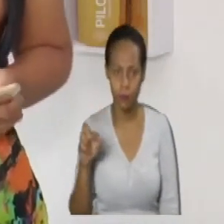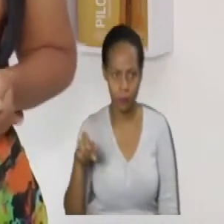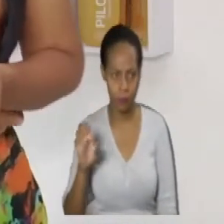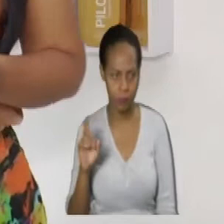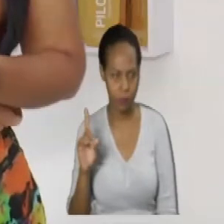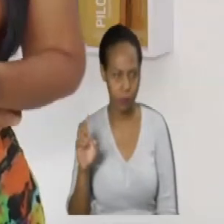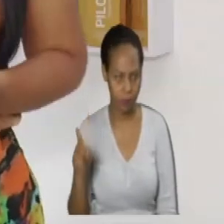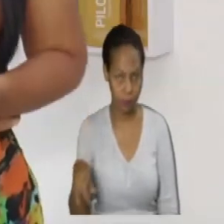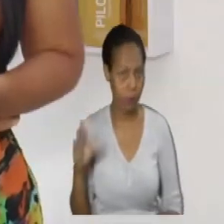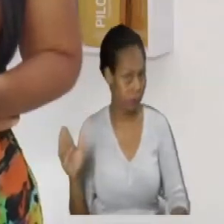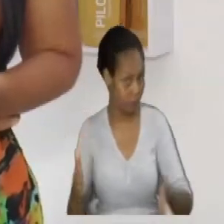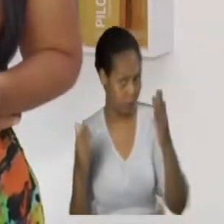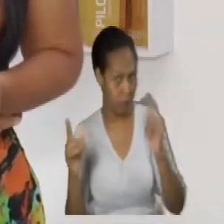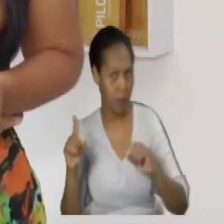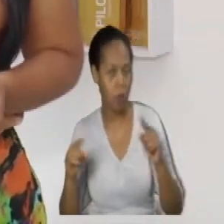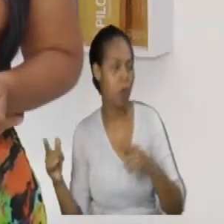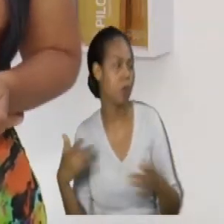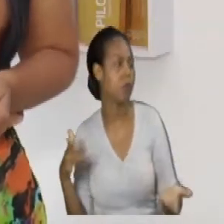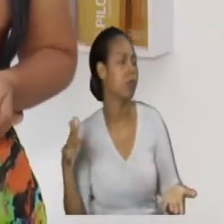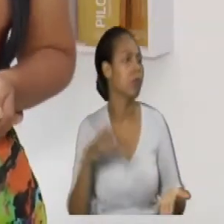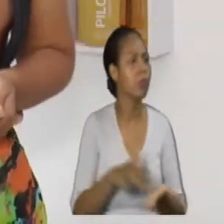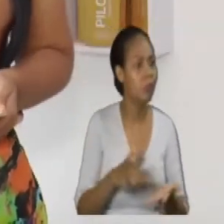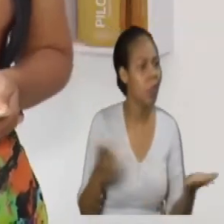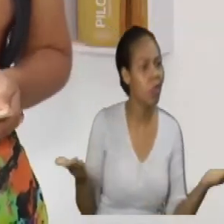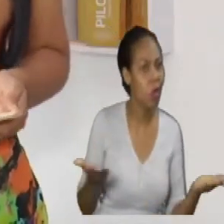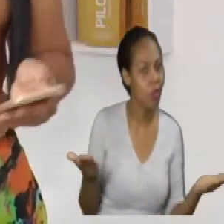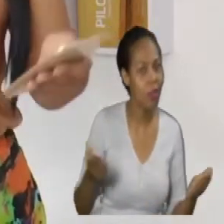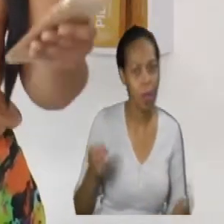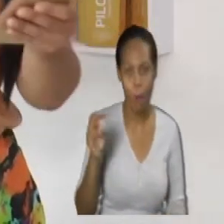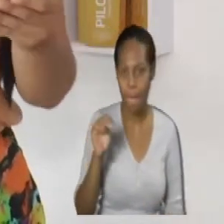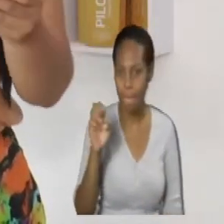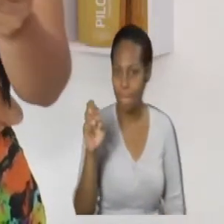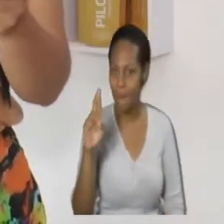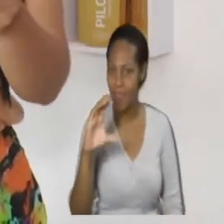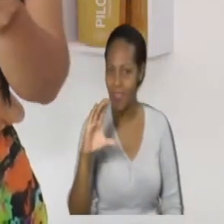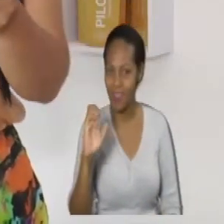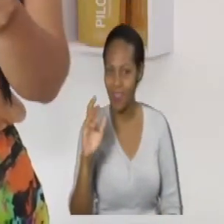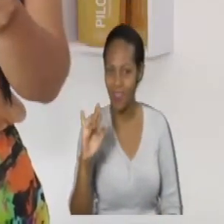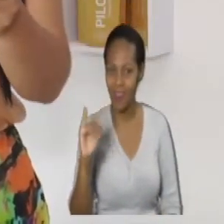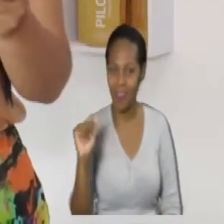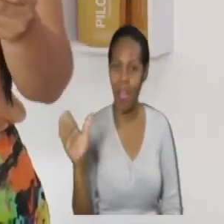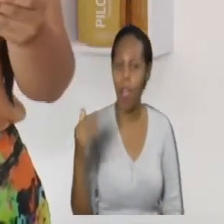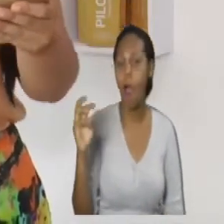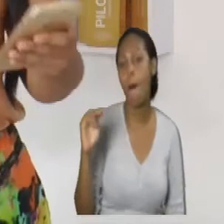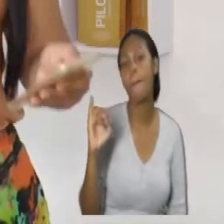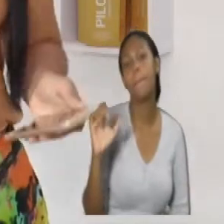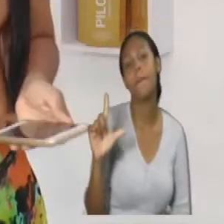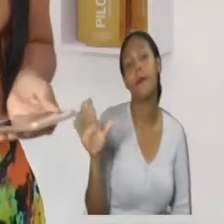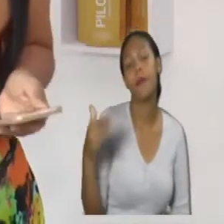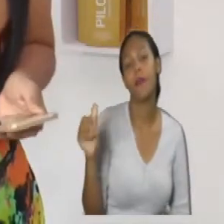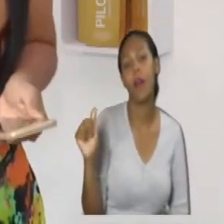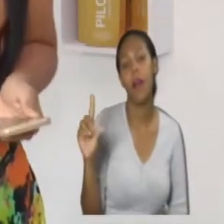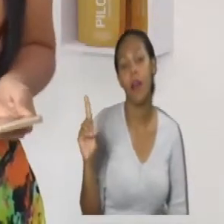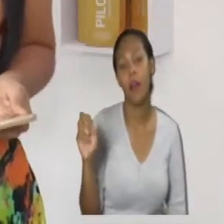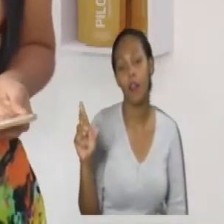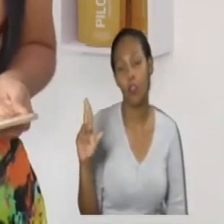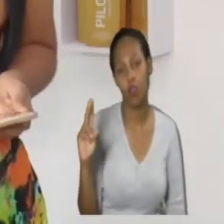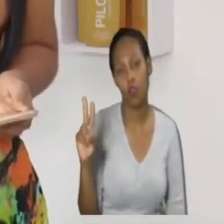que le gusta las manualidades. Mercería Mil Adornos. Estamos ubicados en la carrera 23,